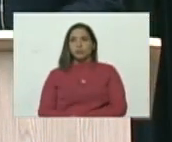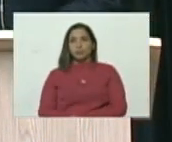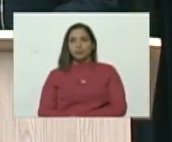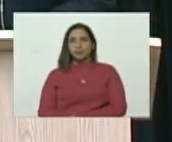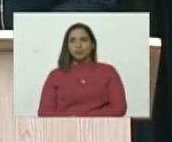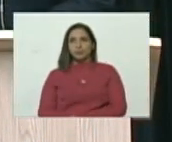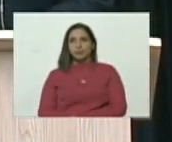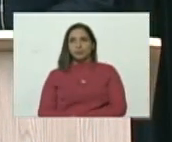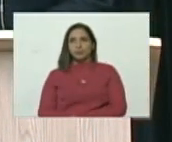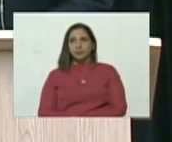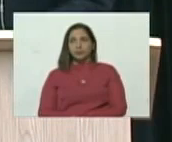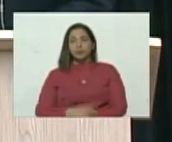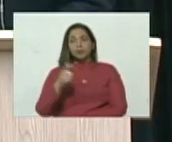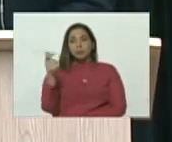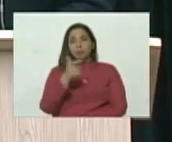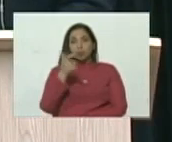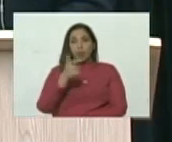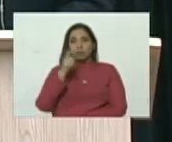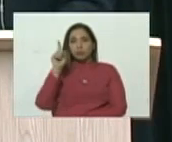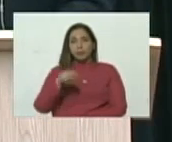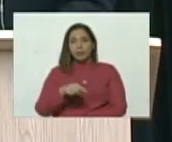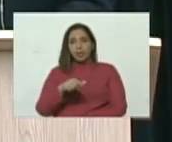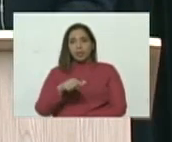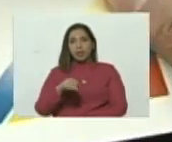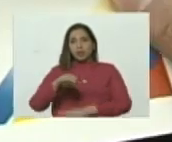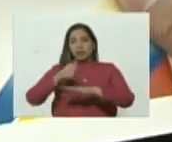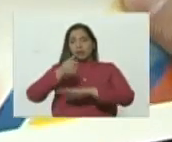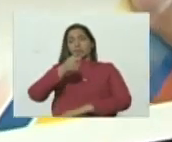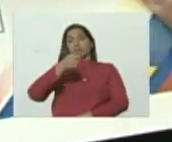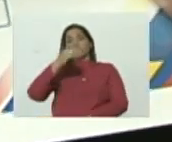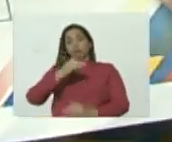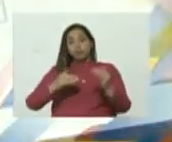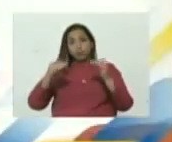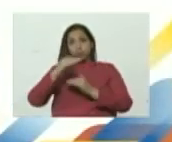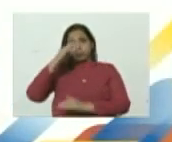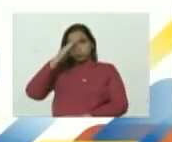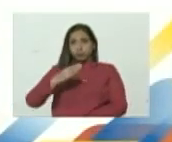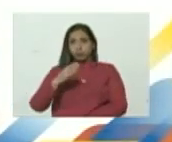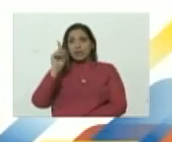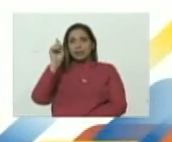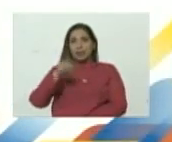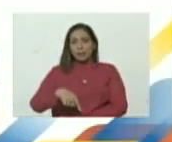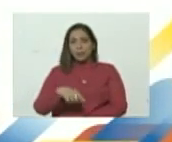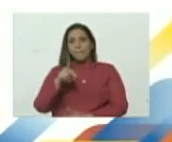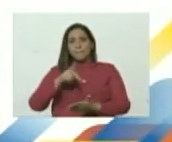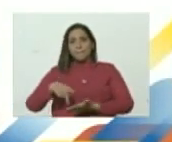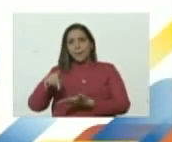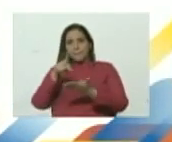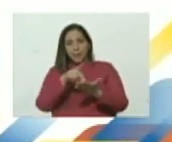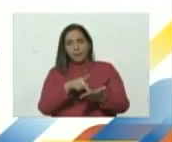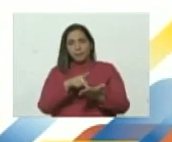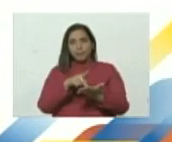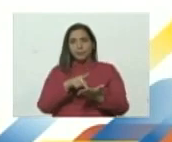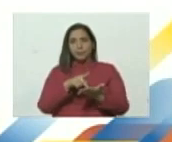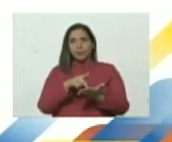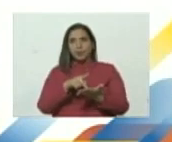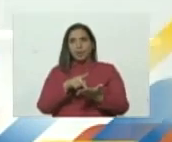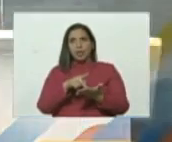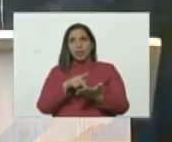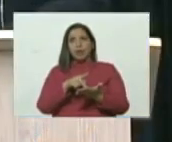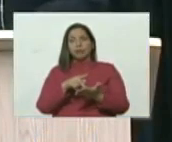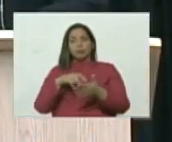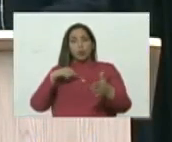Estamos buscando al capitán Saúl Tobar Sánchez, también participante en estos intentos de golpe de